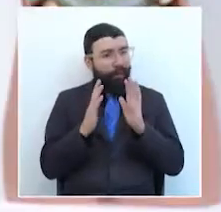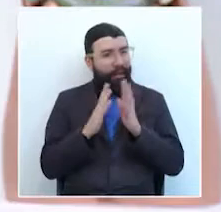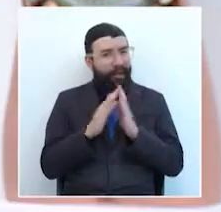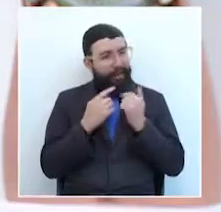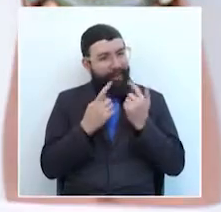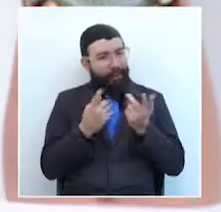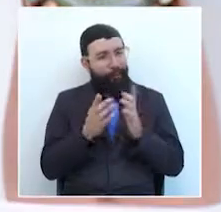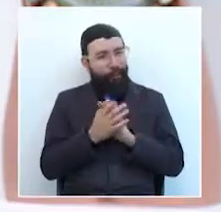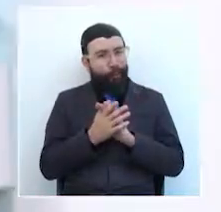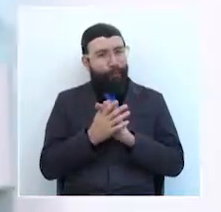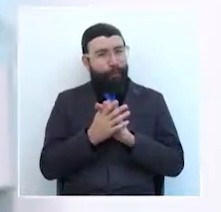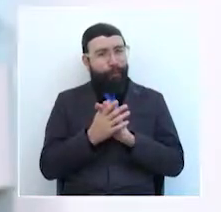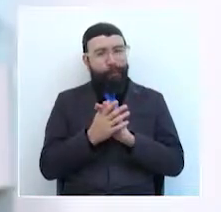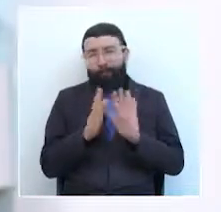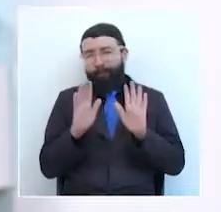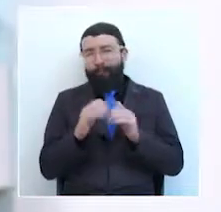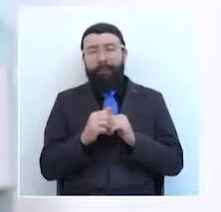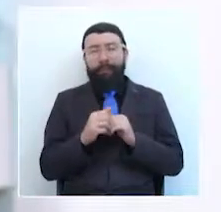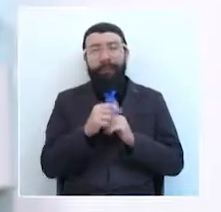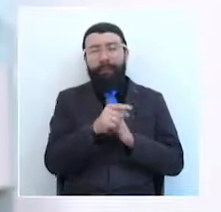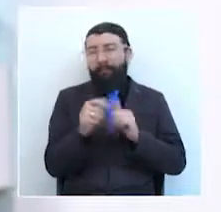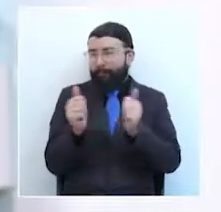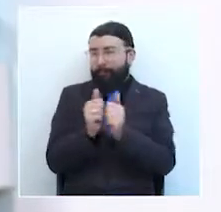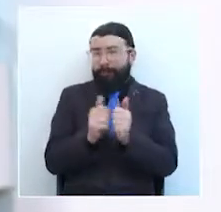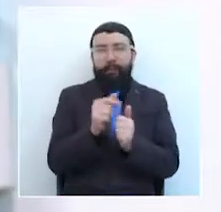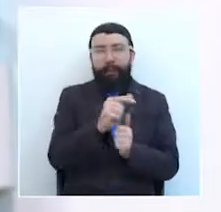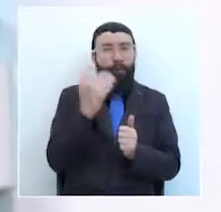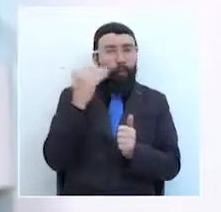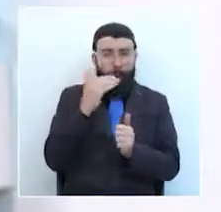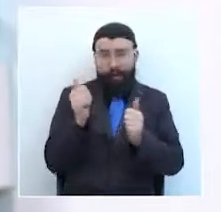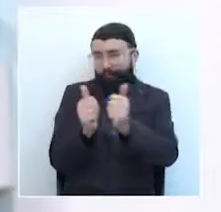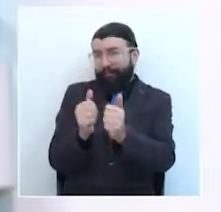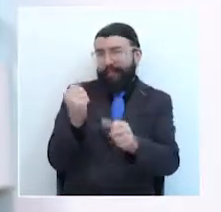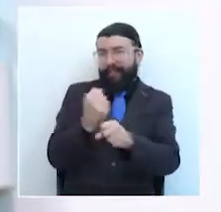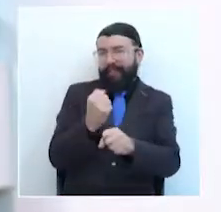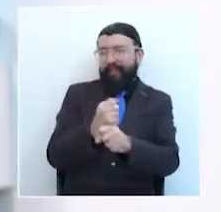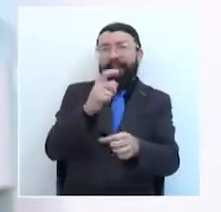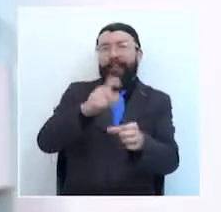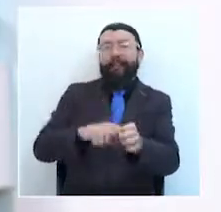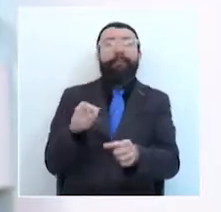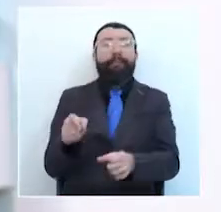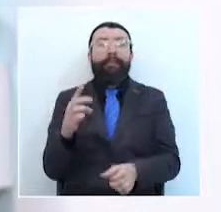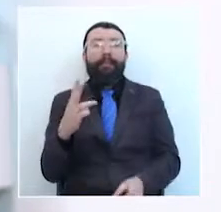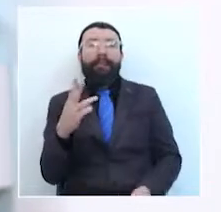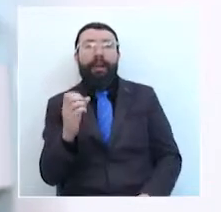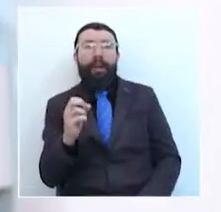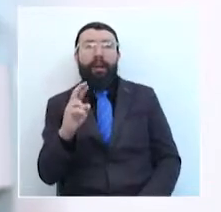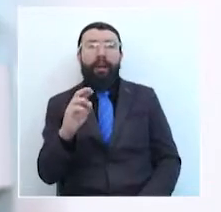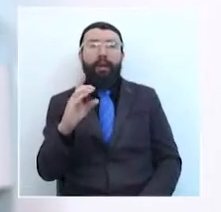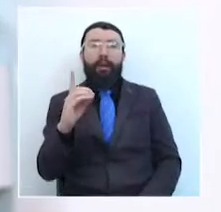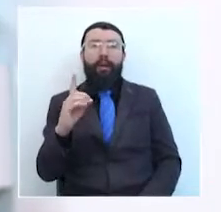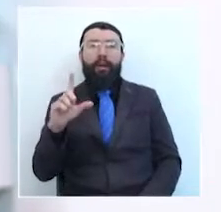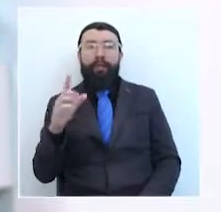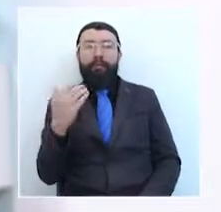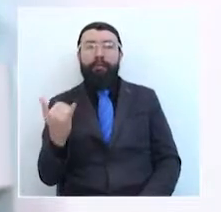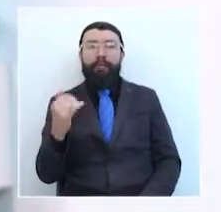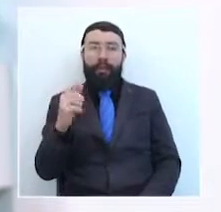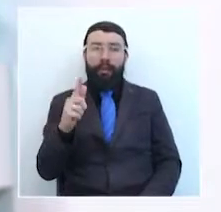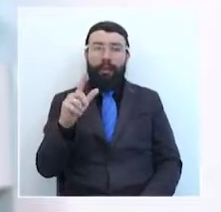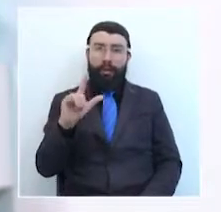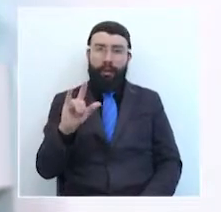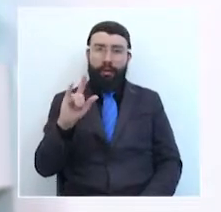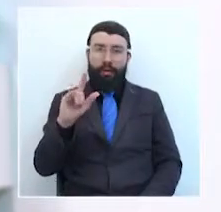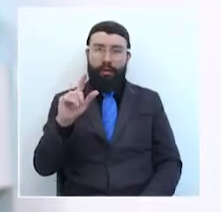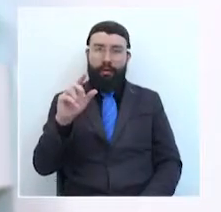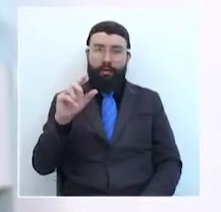pero es una niña que trabaja con ellos en en word bulnes y en el programa de radio mi programa